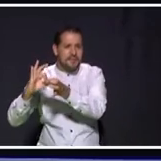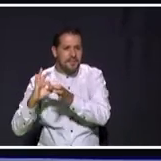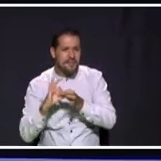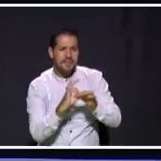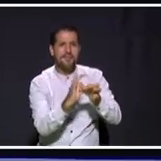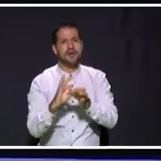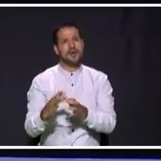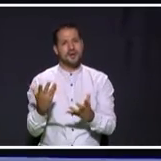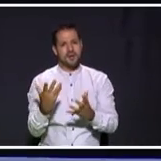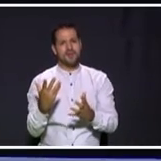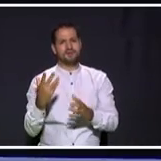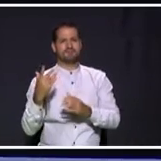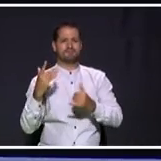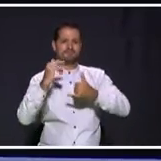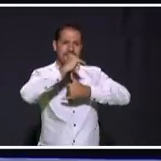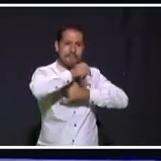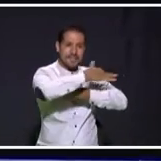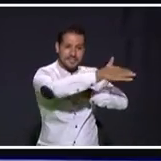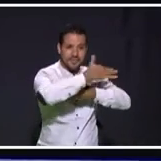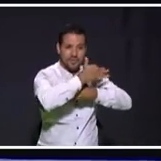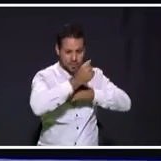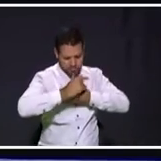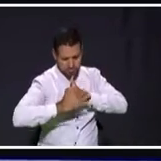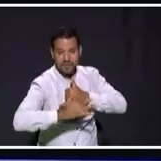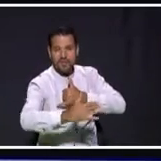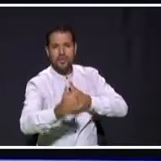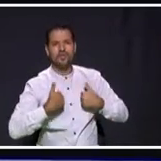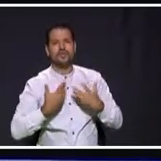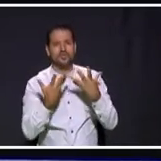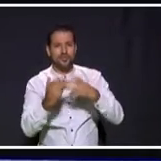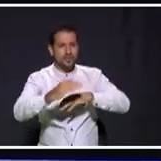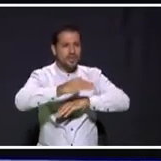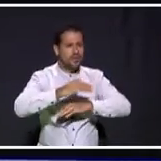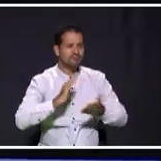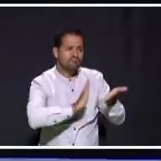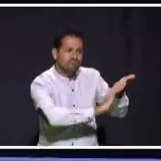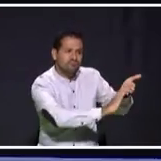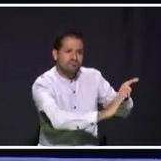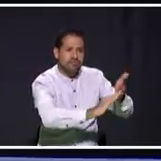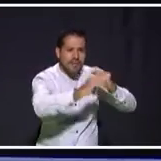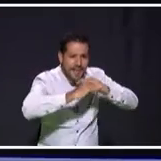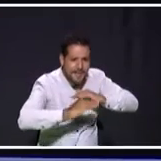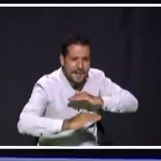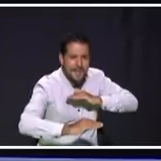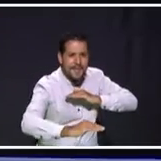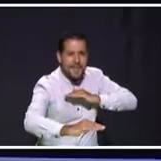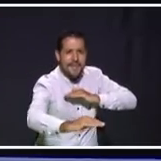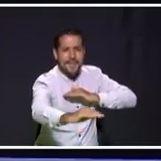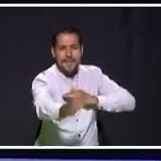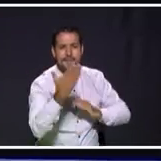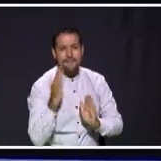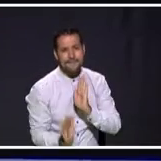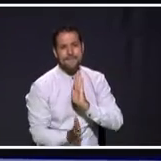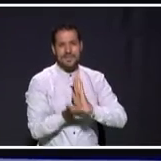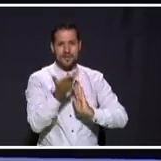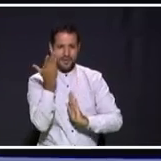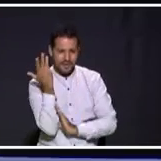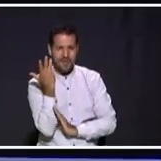1 y pacífico 2 no quiero pavimentar 3.500 kilómetros entre vías secundarias y vías terciarias